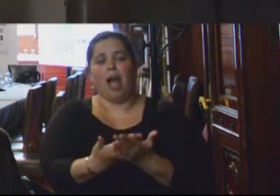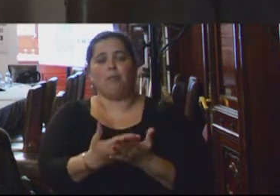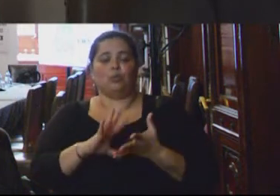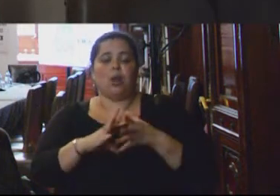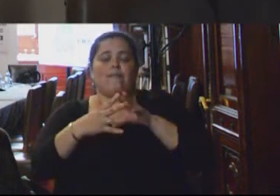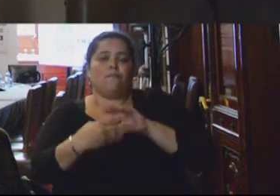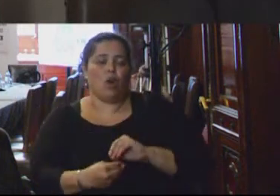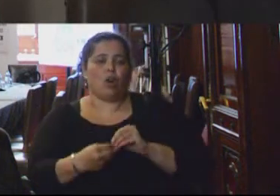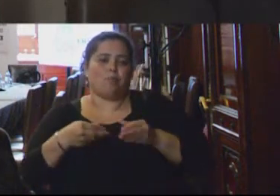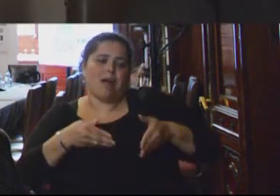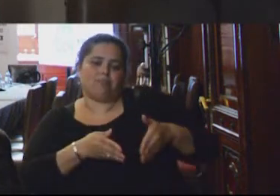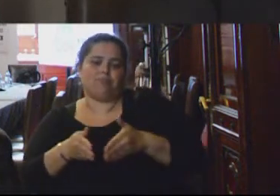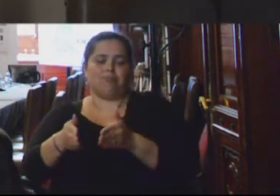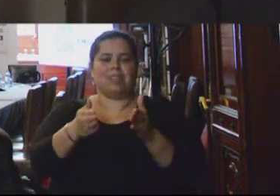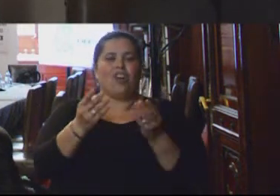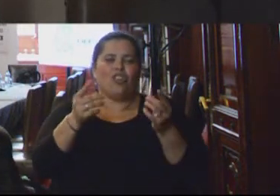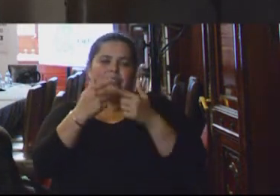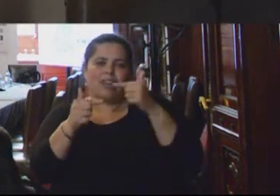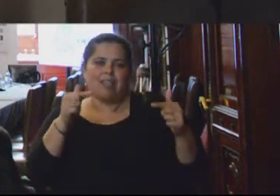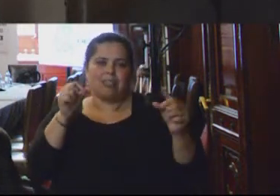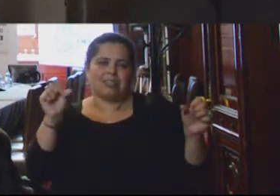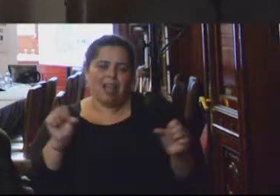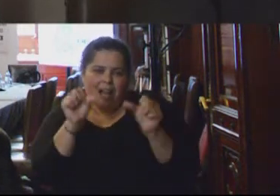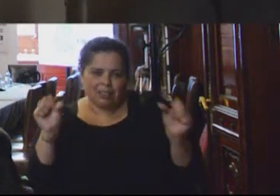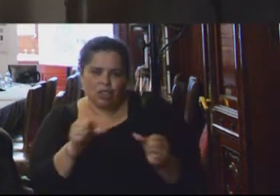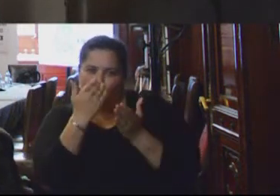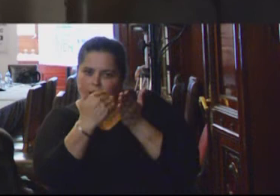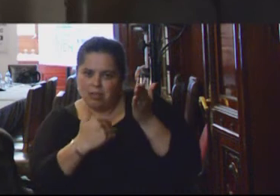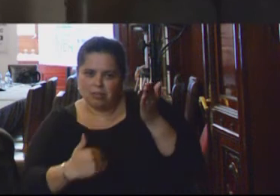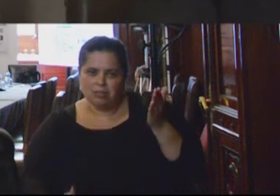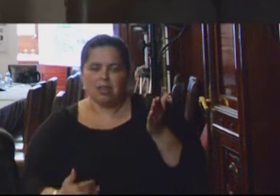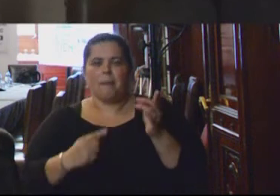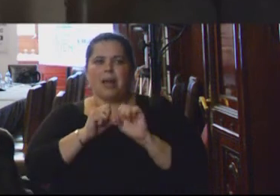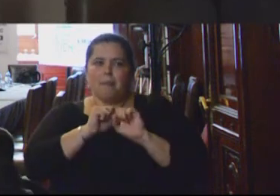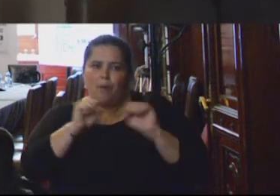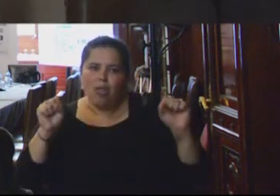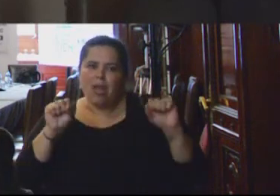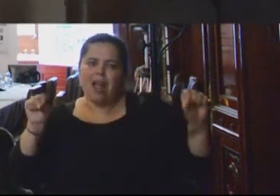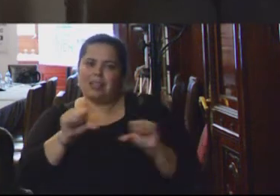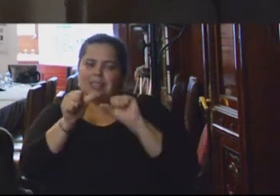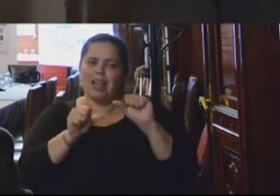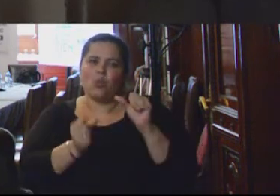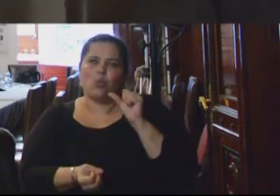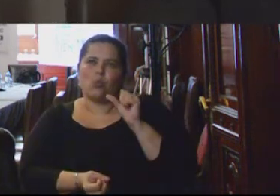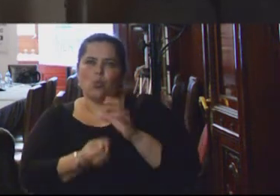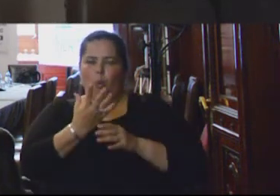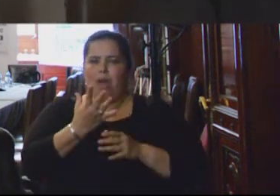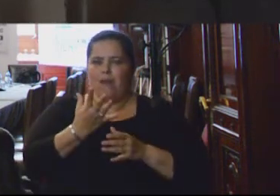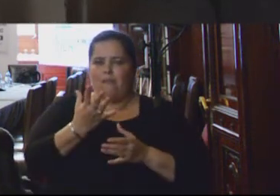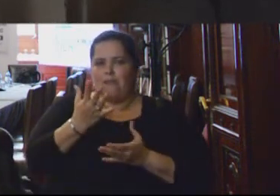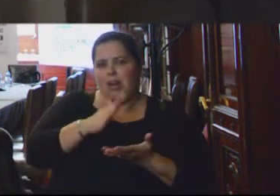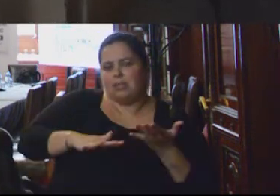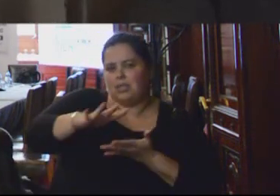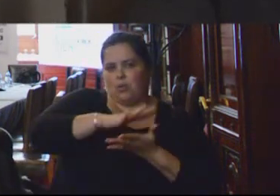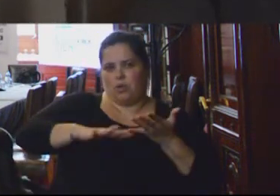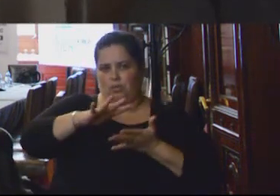acciones específicas tendientes a configurar un nuevo panorama para la comunicación y la libertad de expresión en